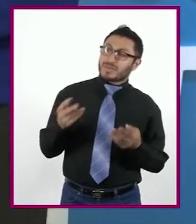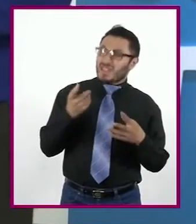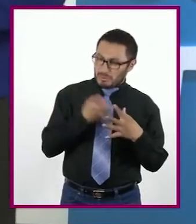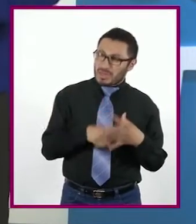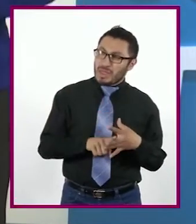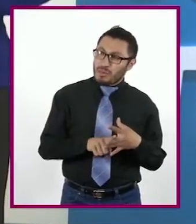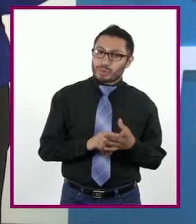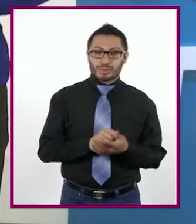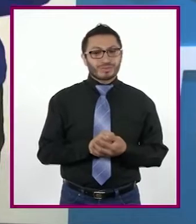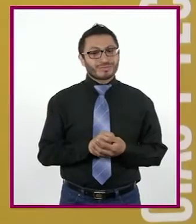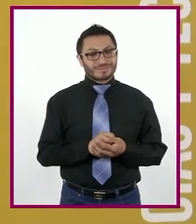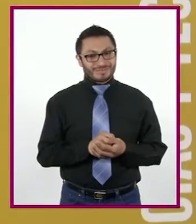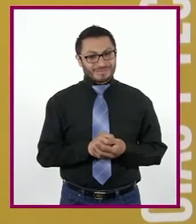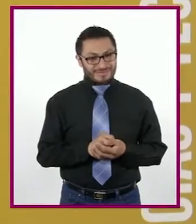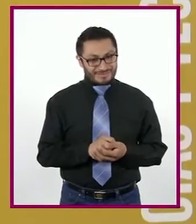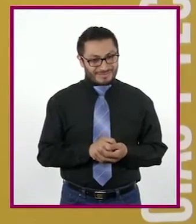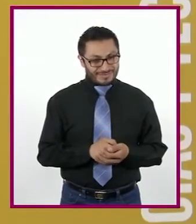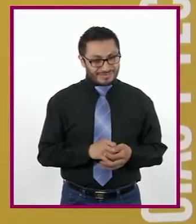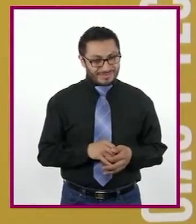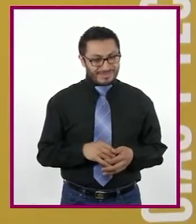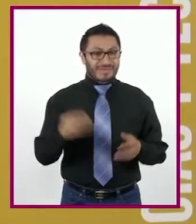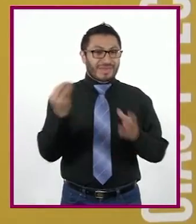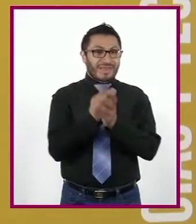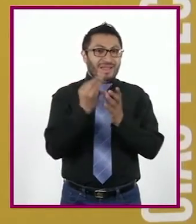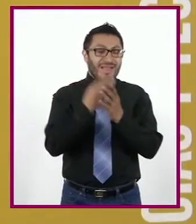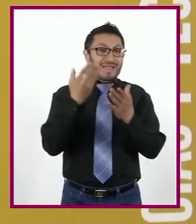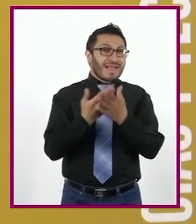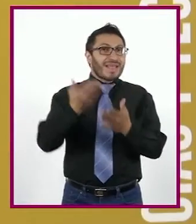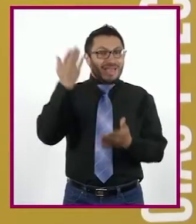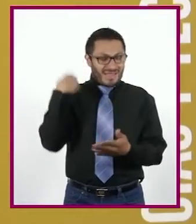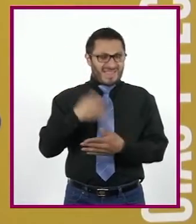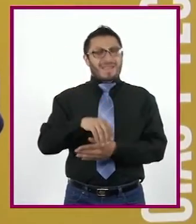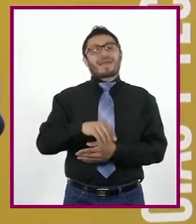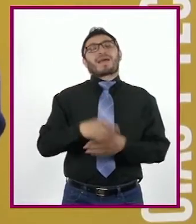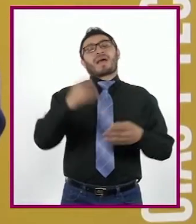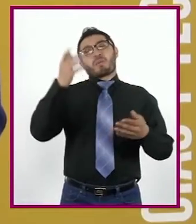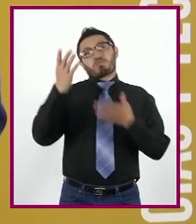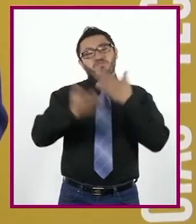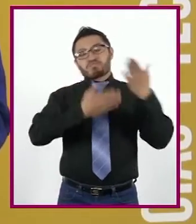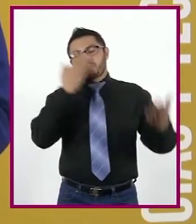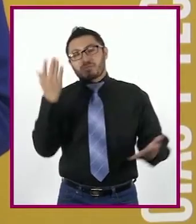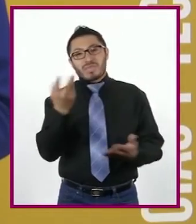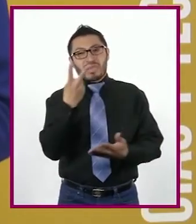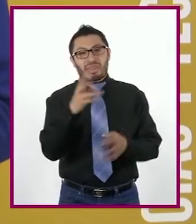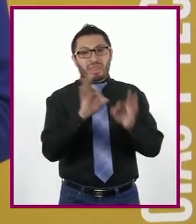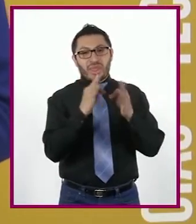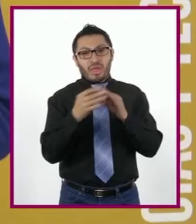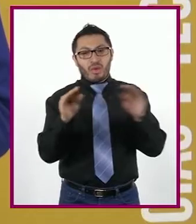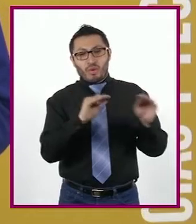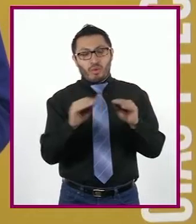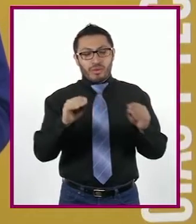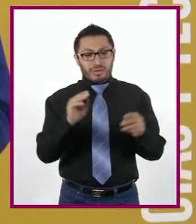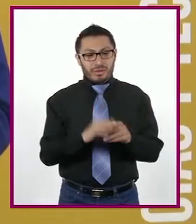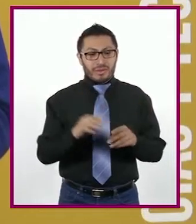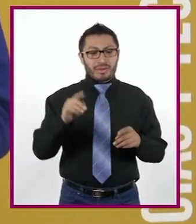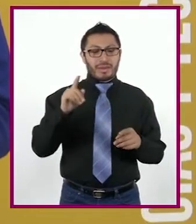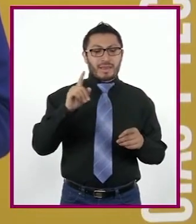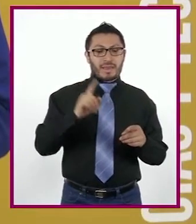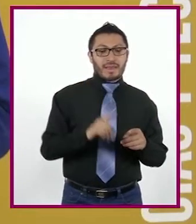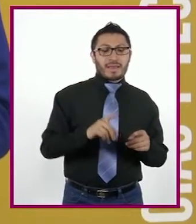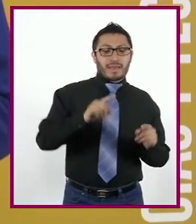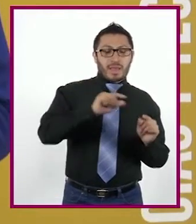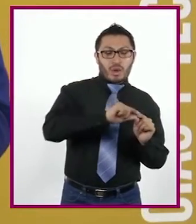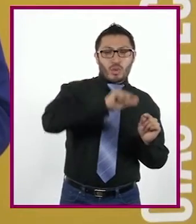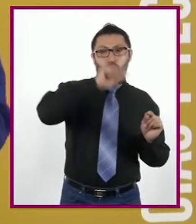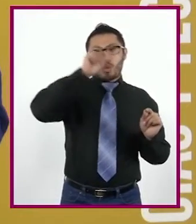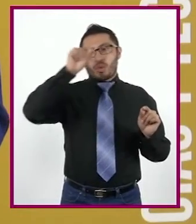comenzamos? En sesiones anteriores, estudiamos dos tipos de movimientos: el movimiento rectilíneo uniforme de un